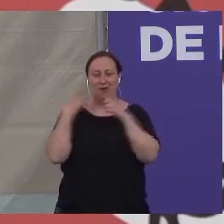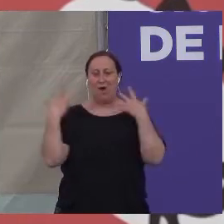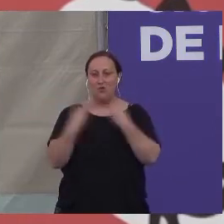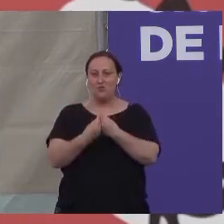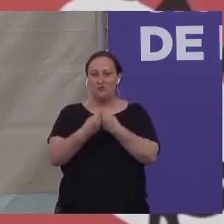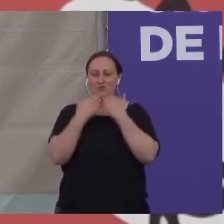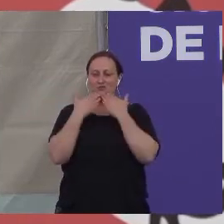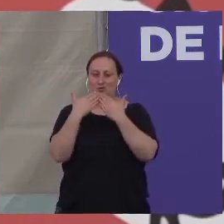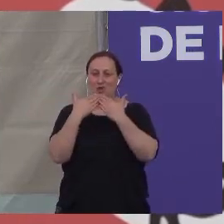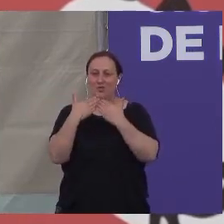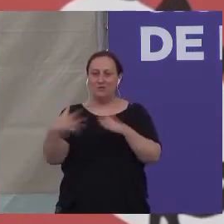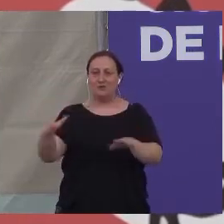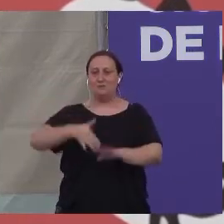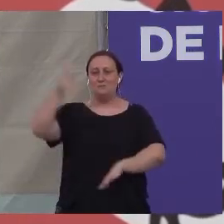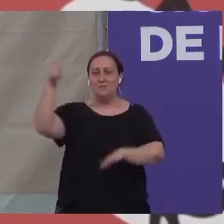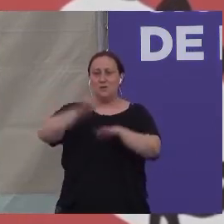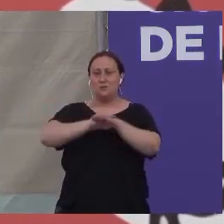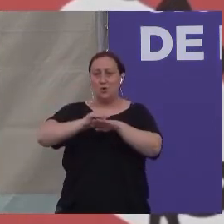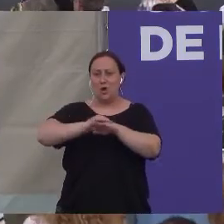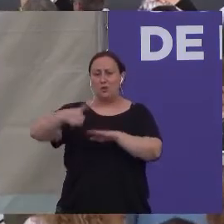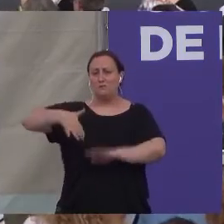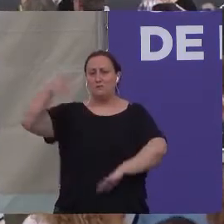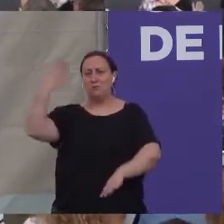Gracias. En Més Morat, Més Podem,